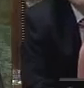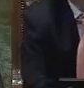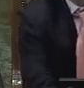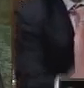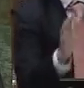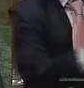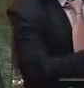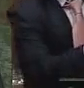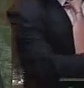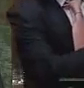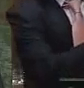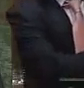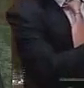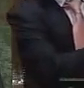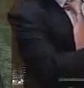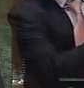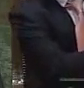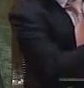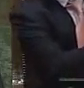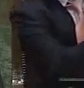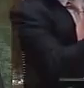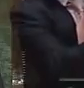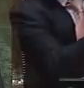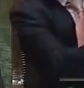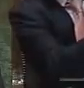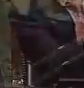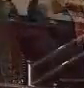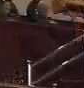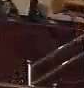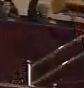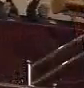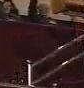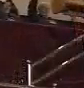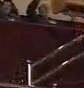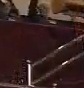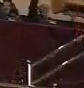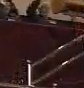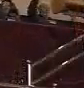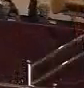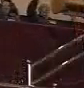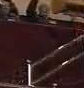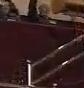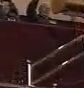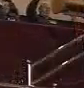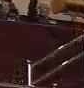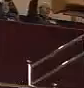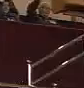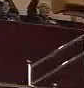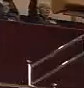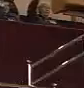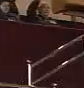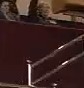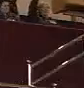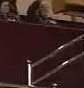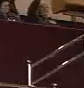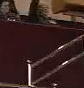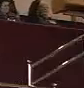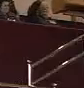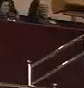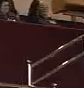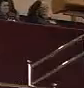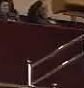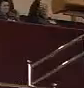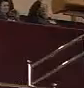artesanía, invitada por el diputado Sergio Espejo, quienes son acompañados por el concejal también de la Democracia